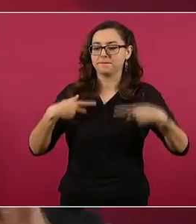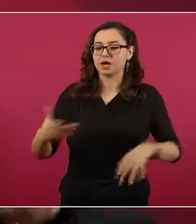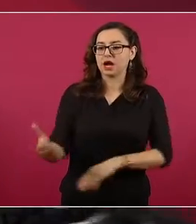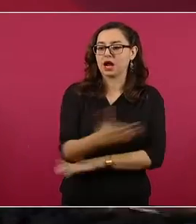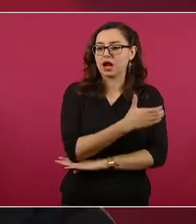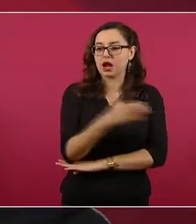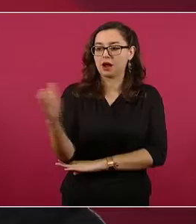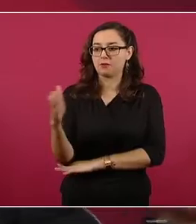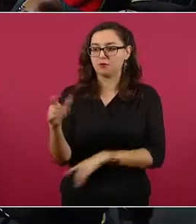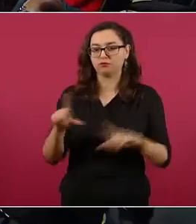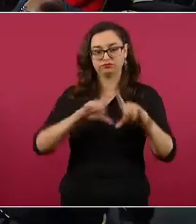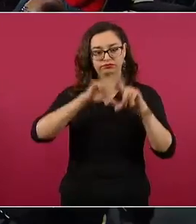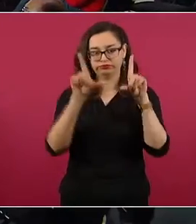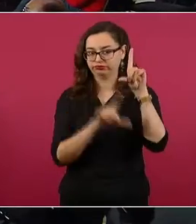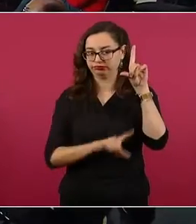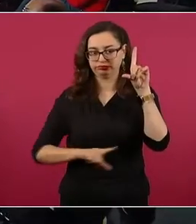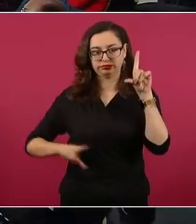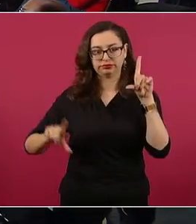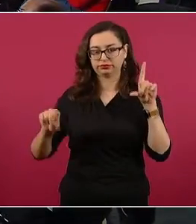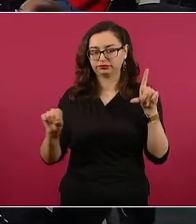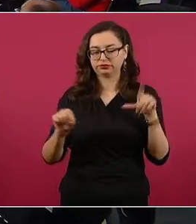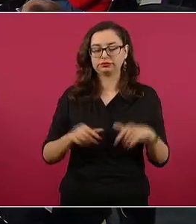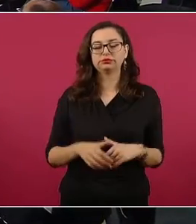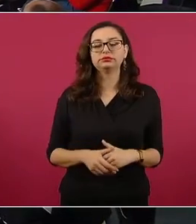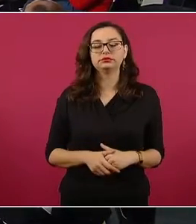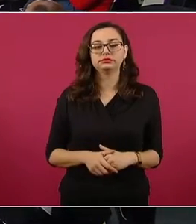en todo el país. Entonces,